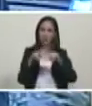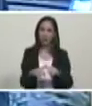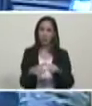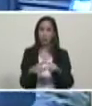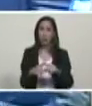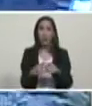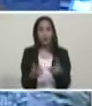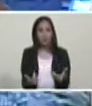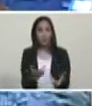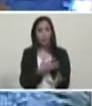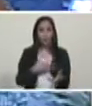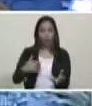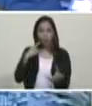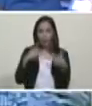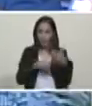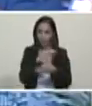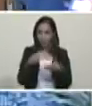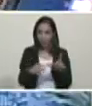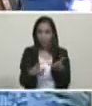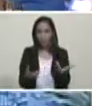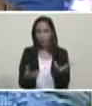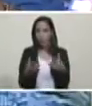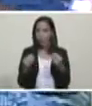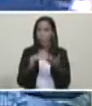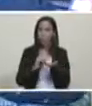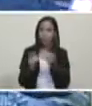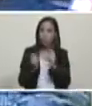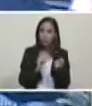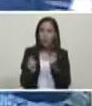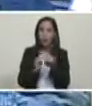quiere que los asuntos nuestros sean resueltos a través del diálogo.